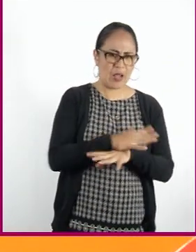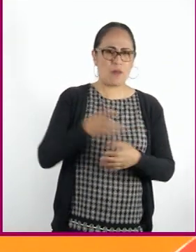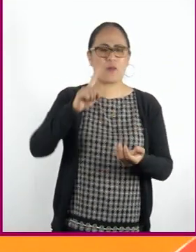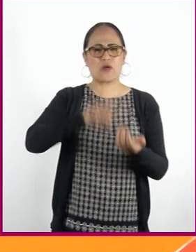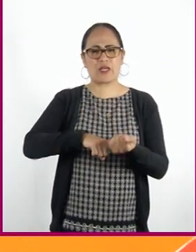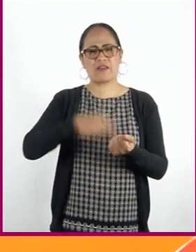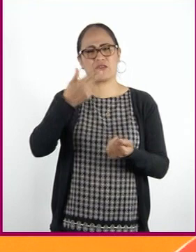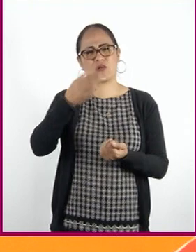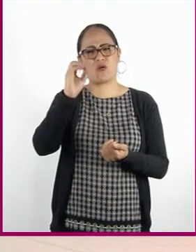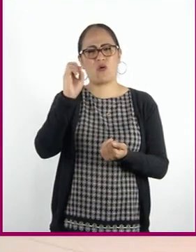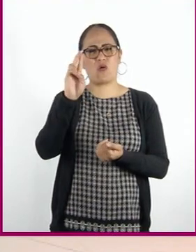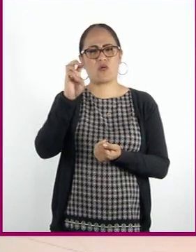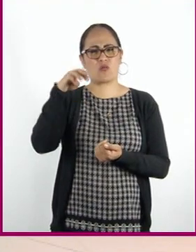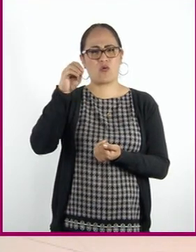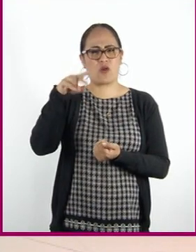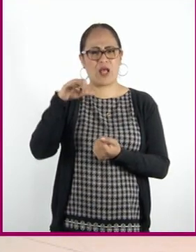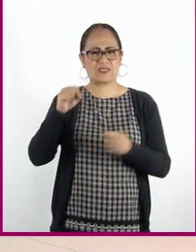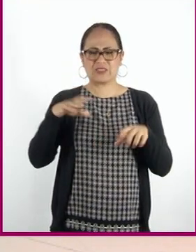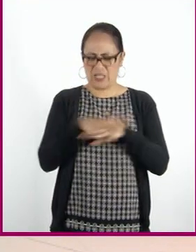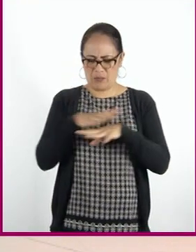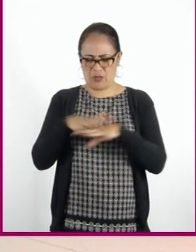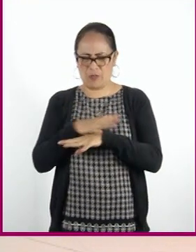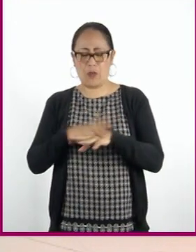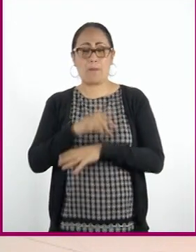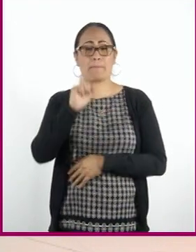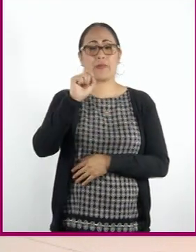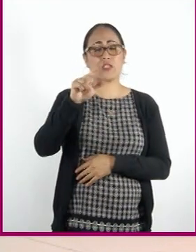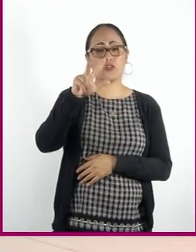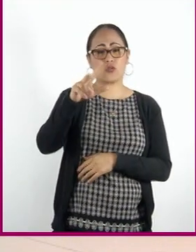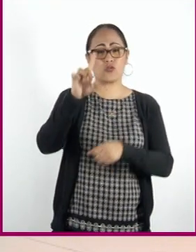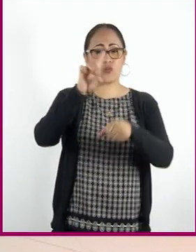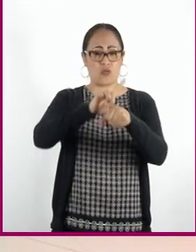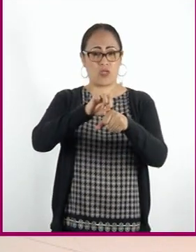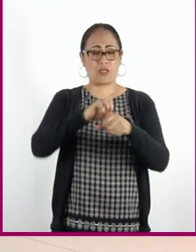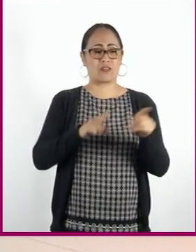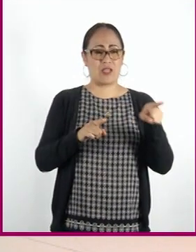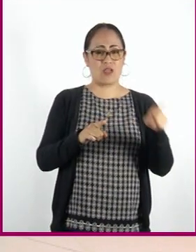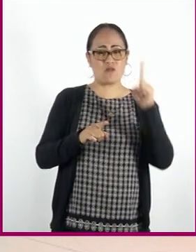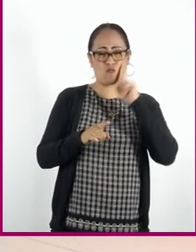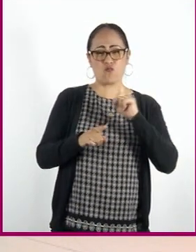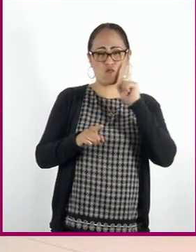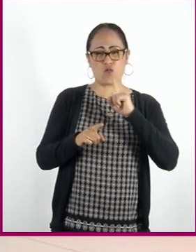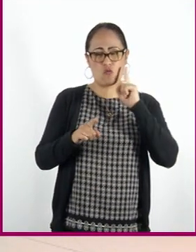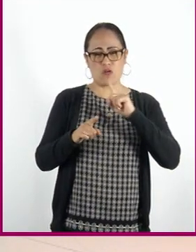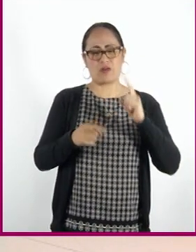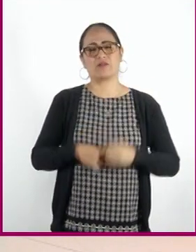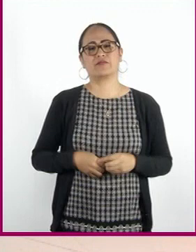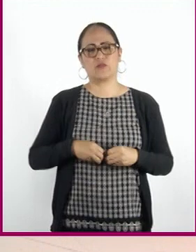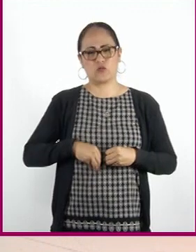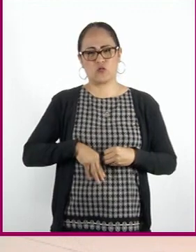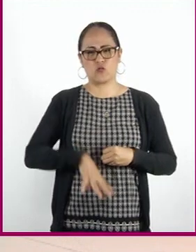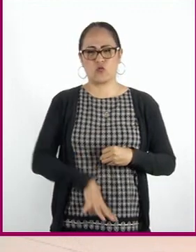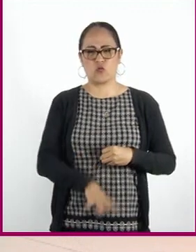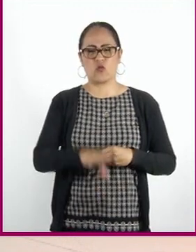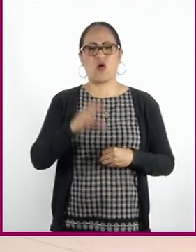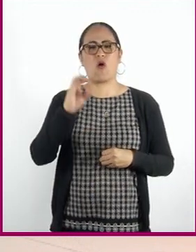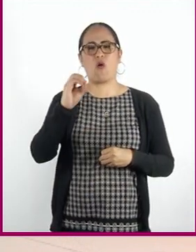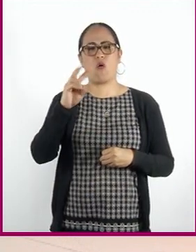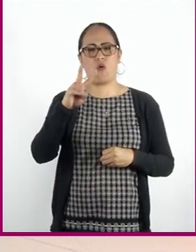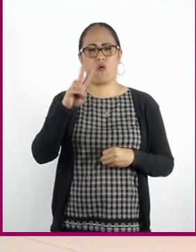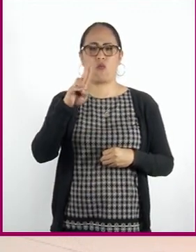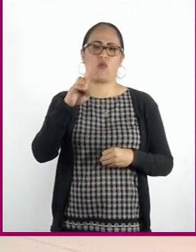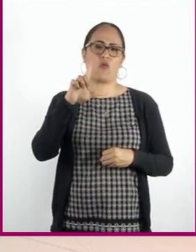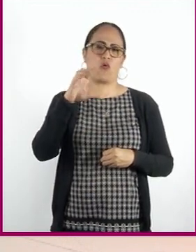que se producen. Cada 28 días, en el sistema reproductor femenino, se desprende un óvulo de uno de los